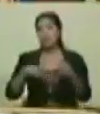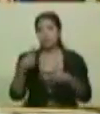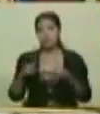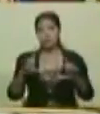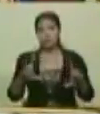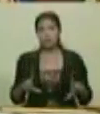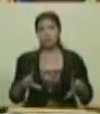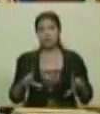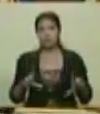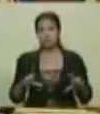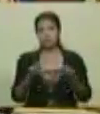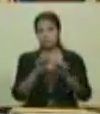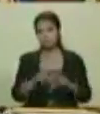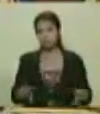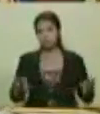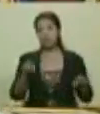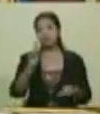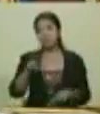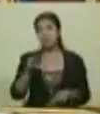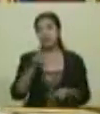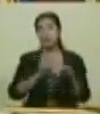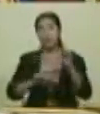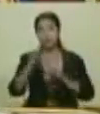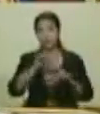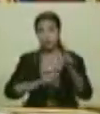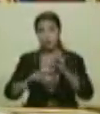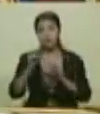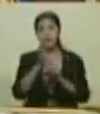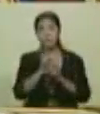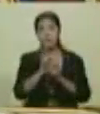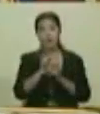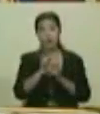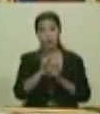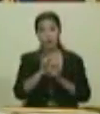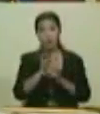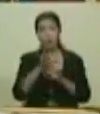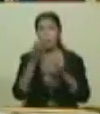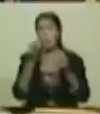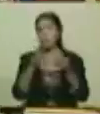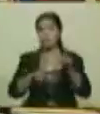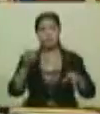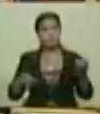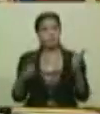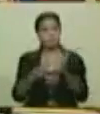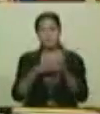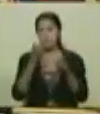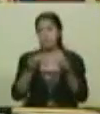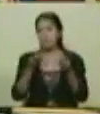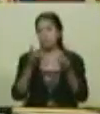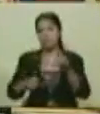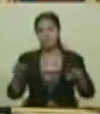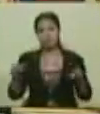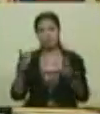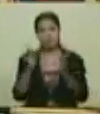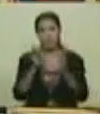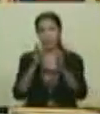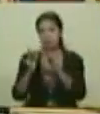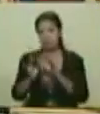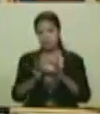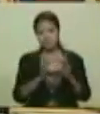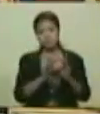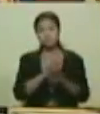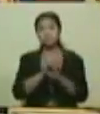aquí y guindado y también por twitter periscope y son miles de personas que se conecta ahora